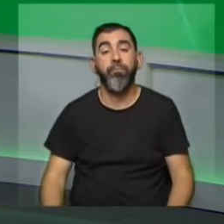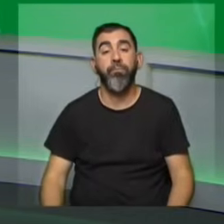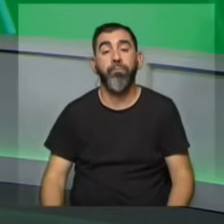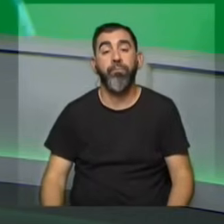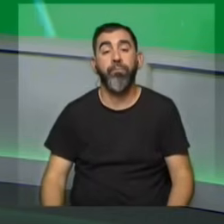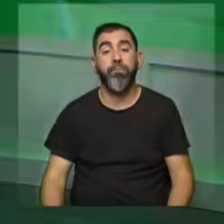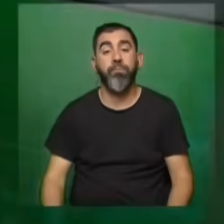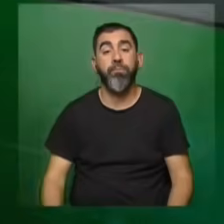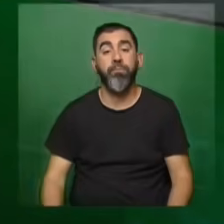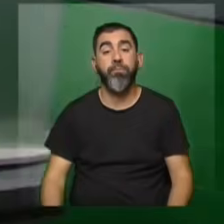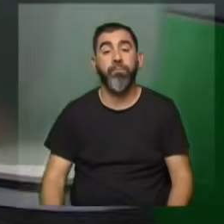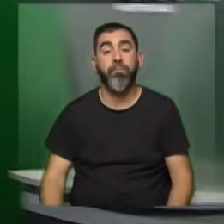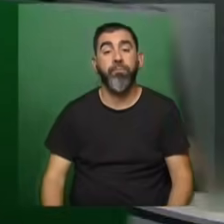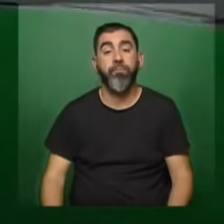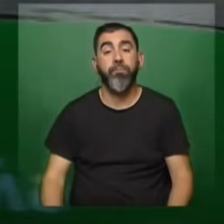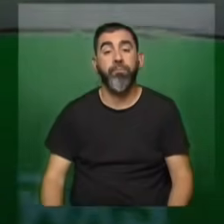hasta